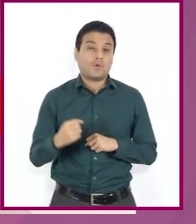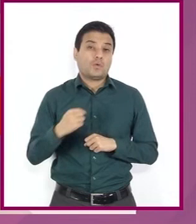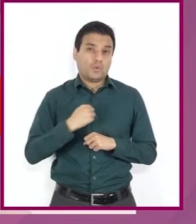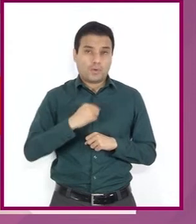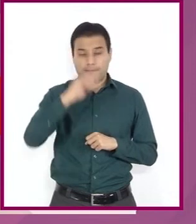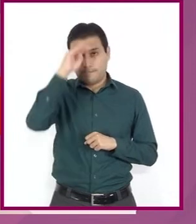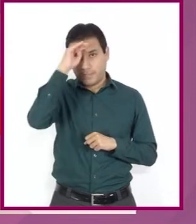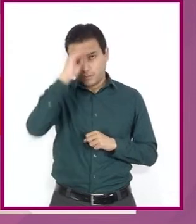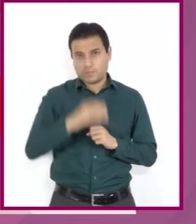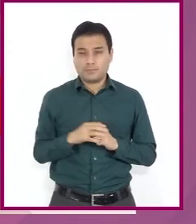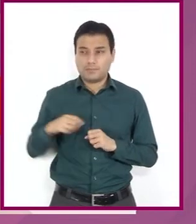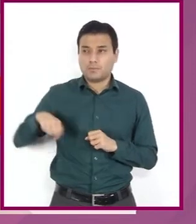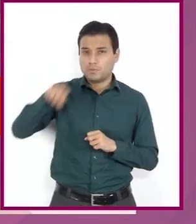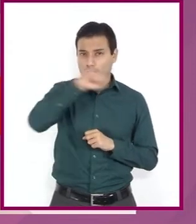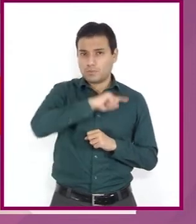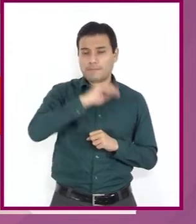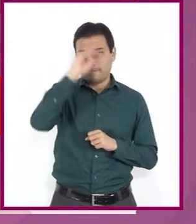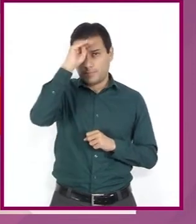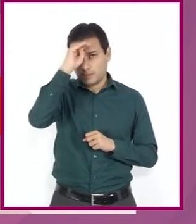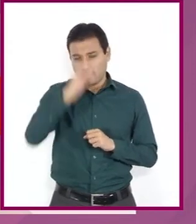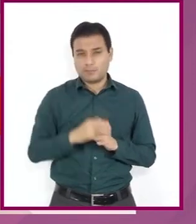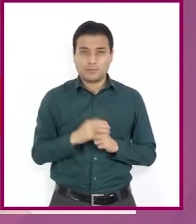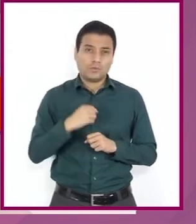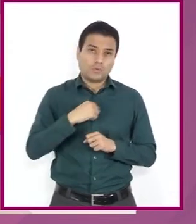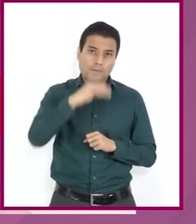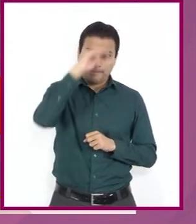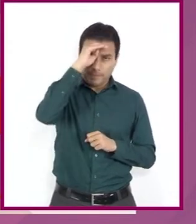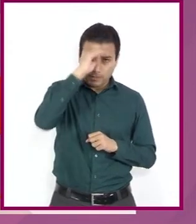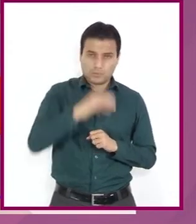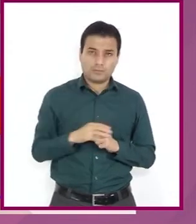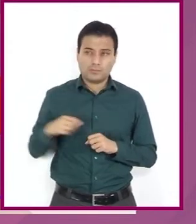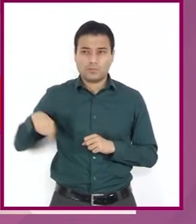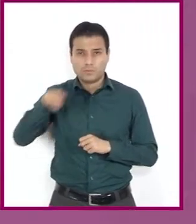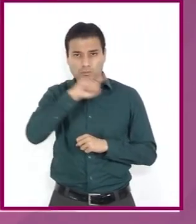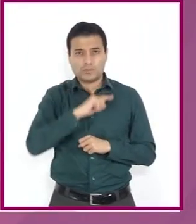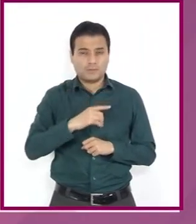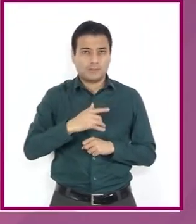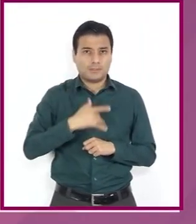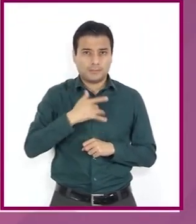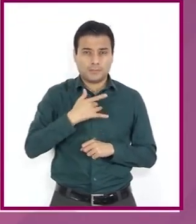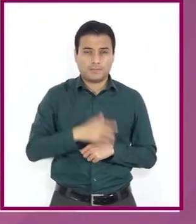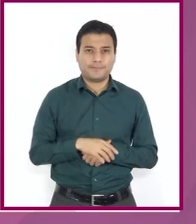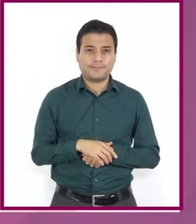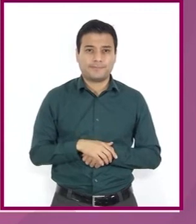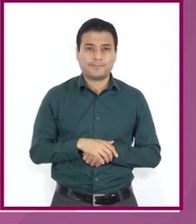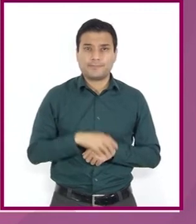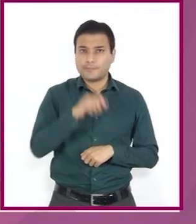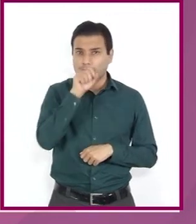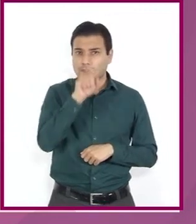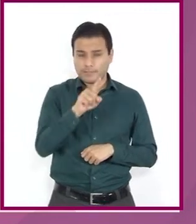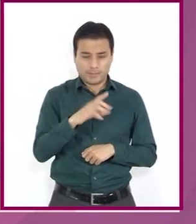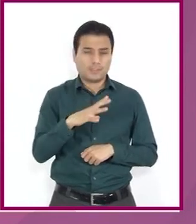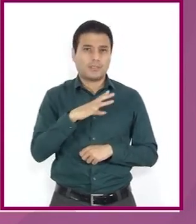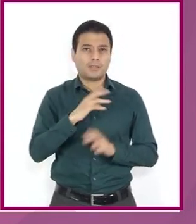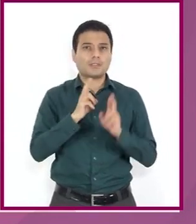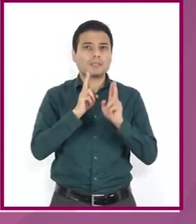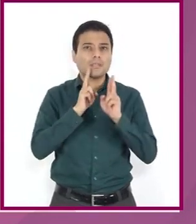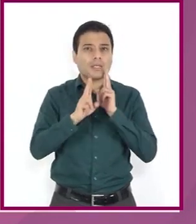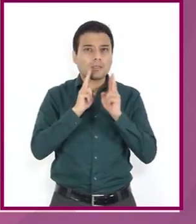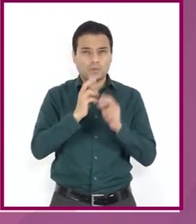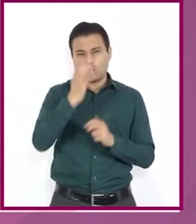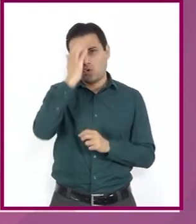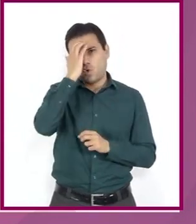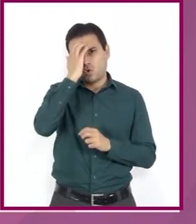que, yo pienso que, nosotros sentimos que. También existe el narrador